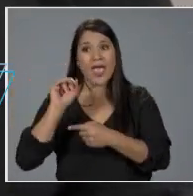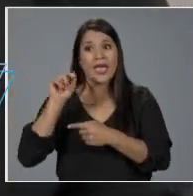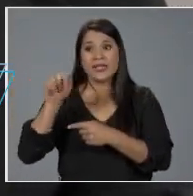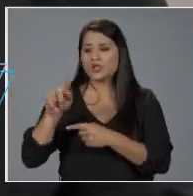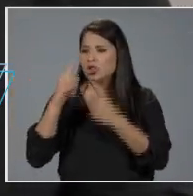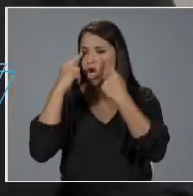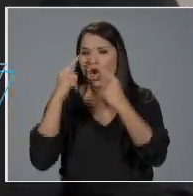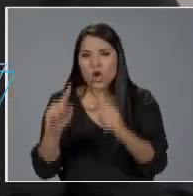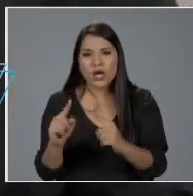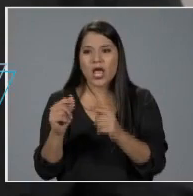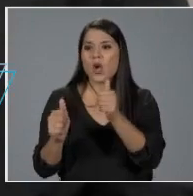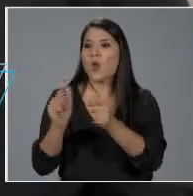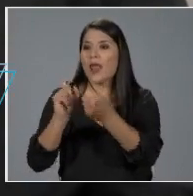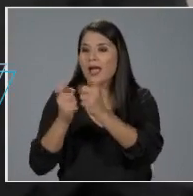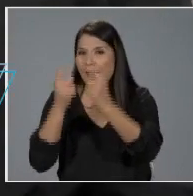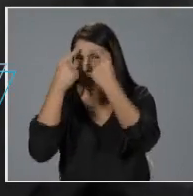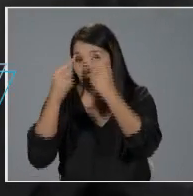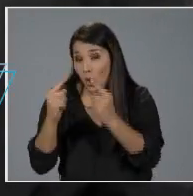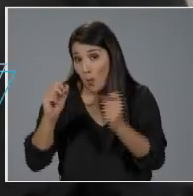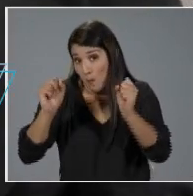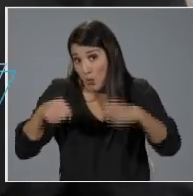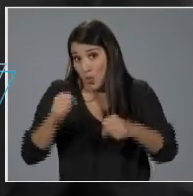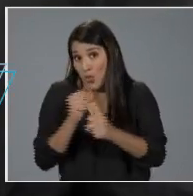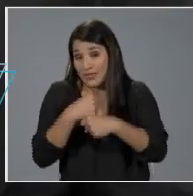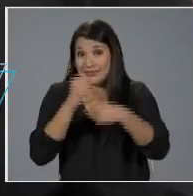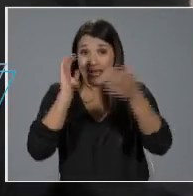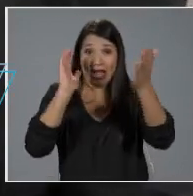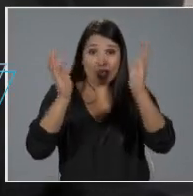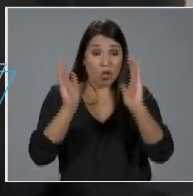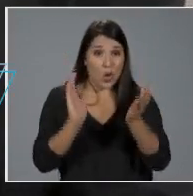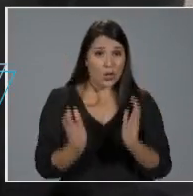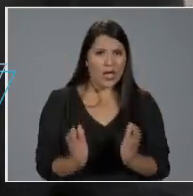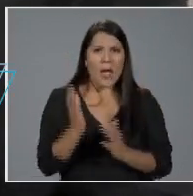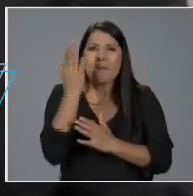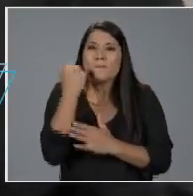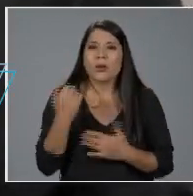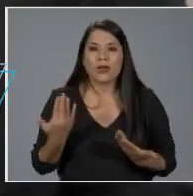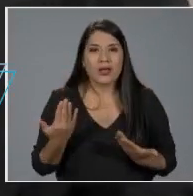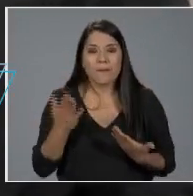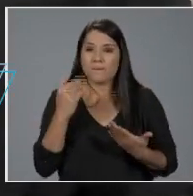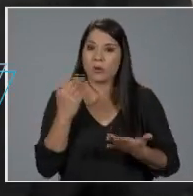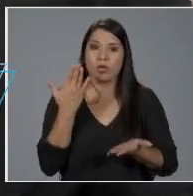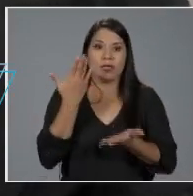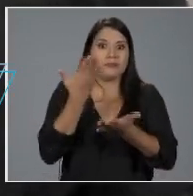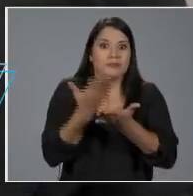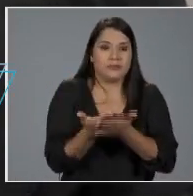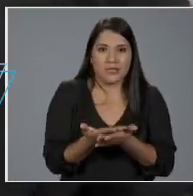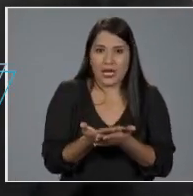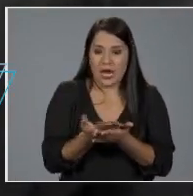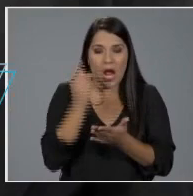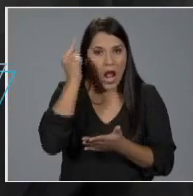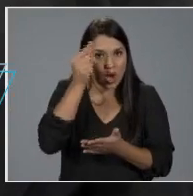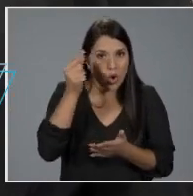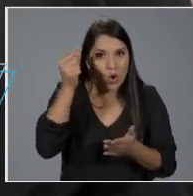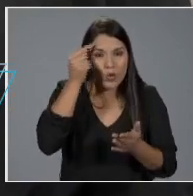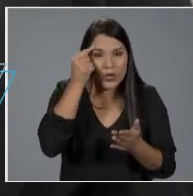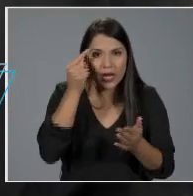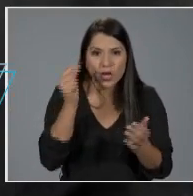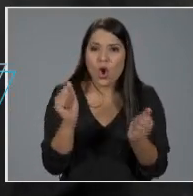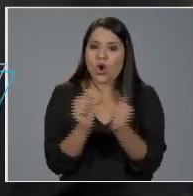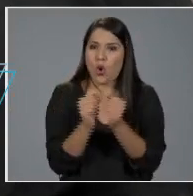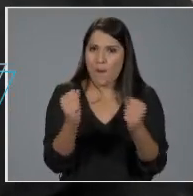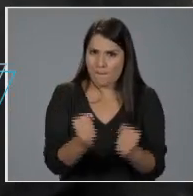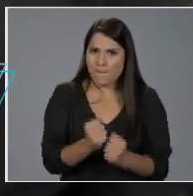en tramitología, ¿verdad? Pudo haber hecho esta analogía, porque él llega justamente al poder con una gran legitimidad,